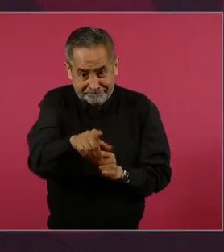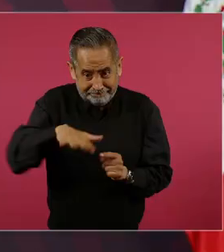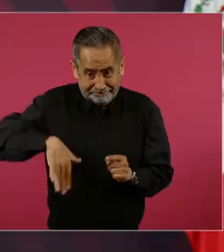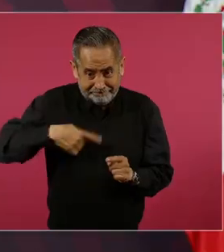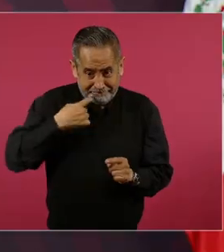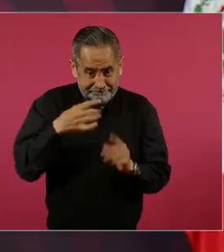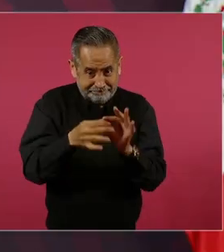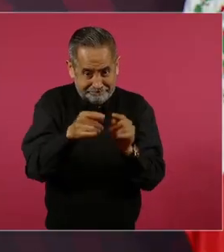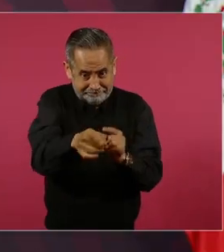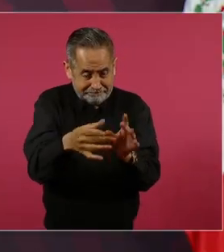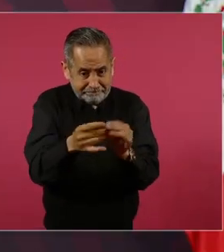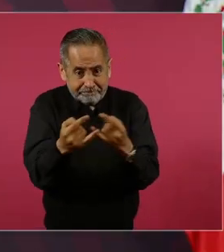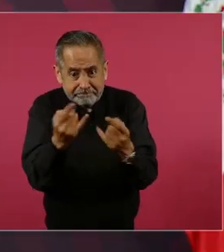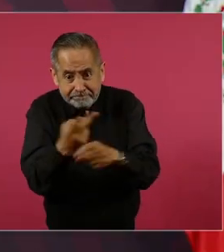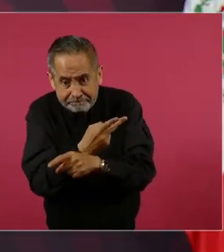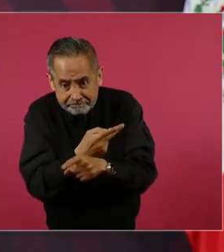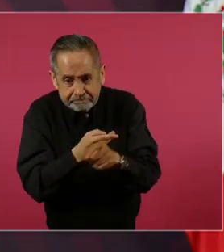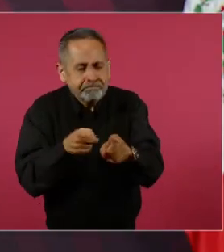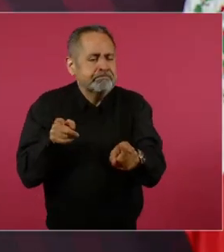que planteas,